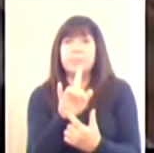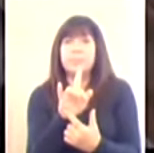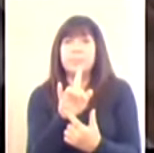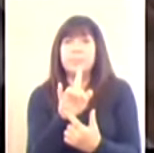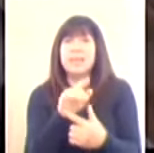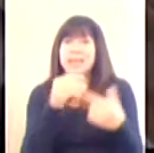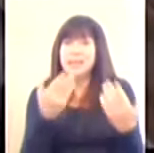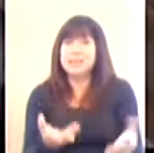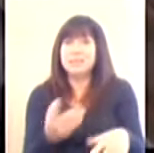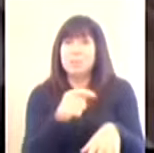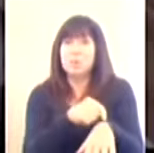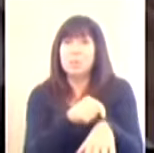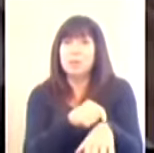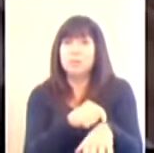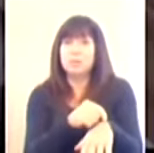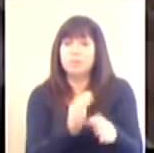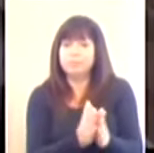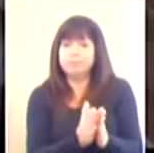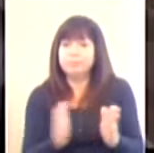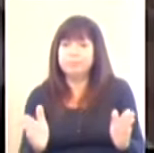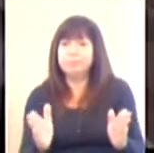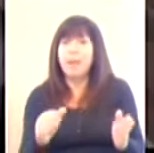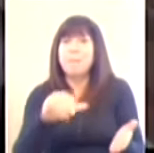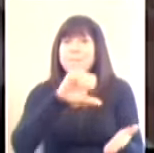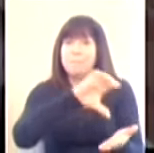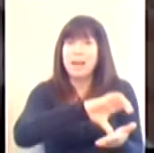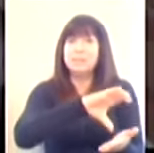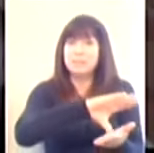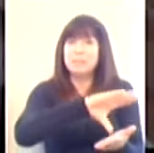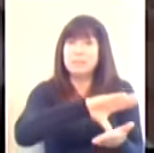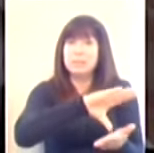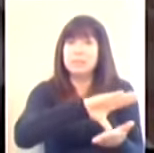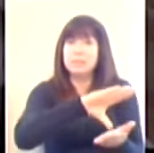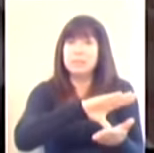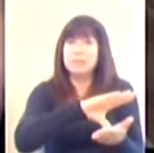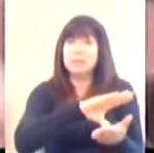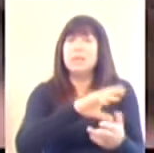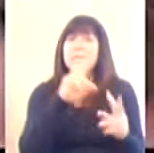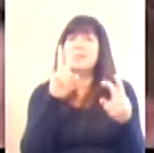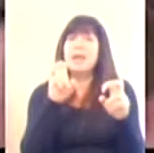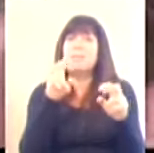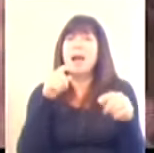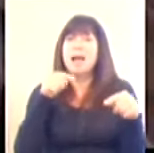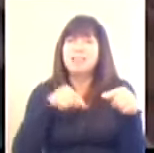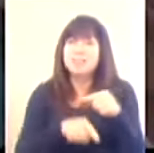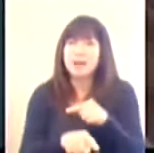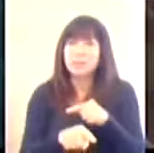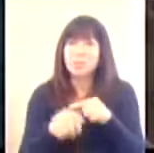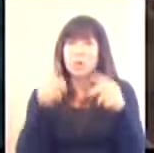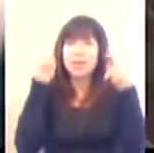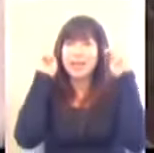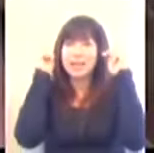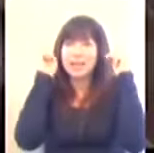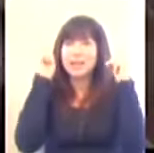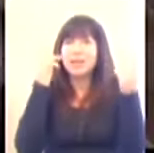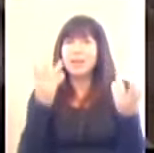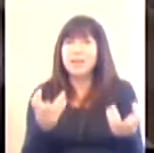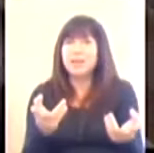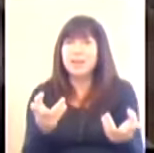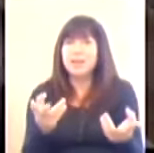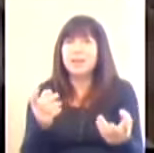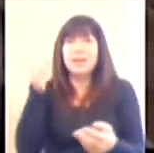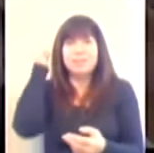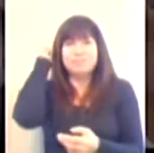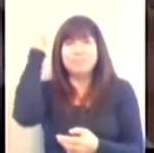En este momento, el país icónico en materia de transporte terrestre es Alemania, ¿verdad? Es el país donde se gestó la